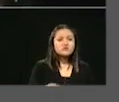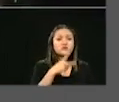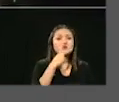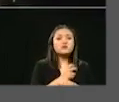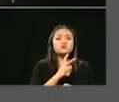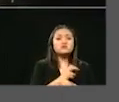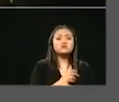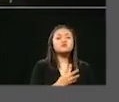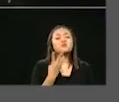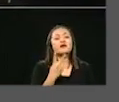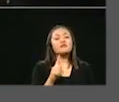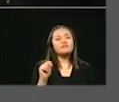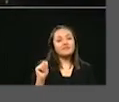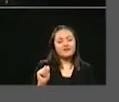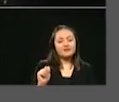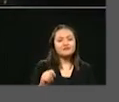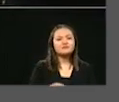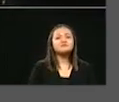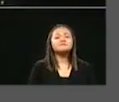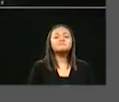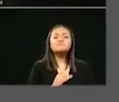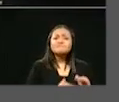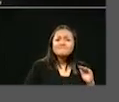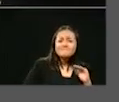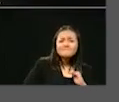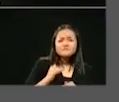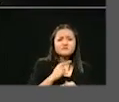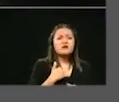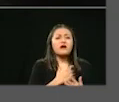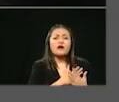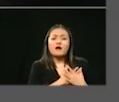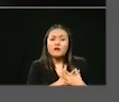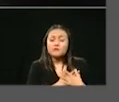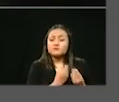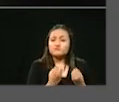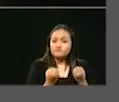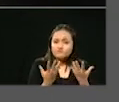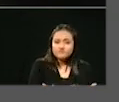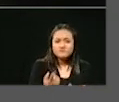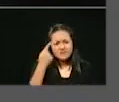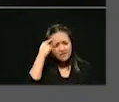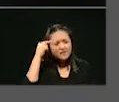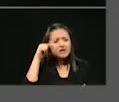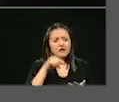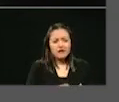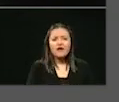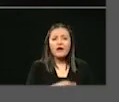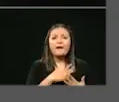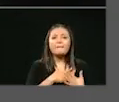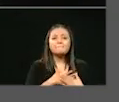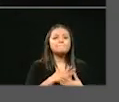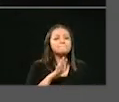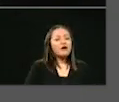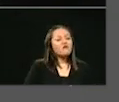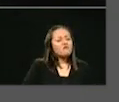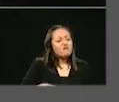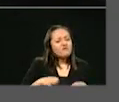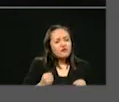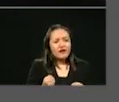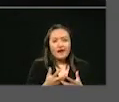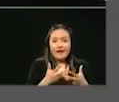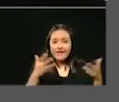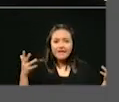igualdad sustantiva desde el senado propondrá impulsar programas para que jóvenes tengan acceso a crear más universidades y